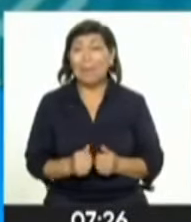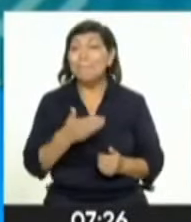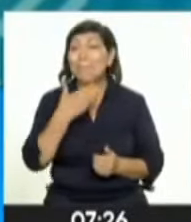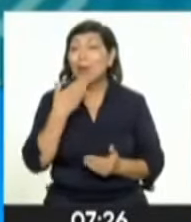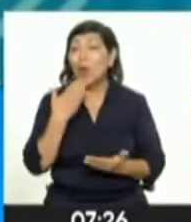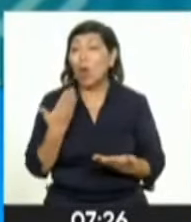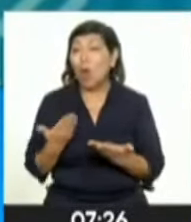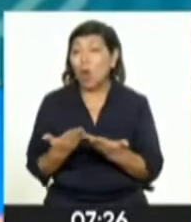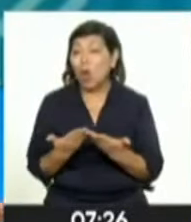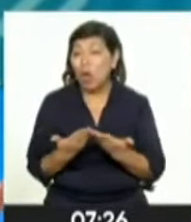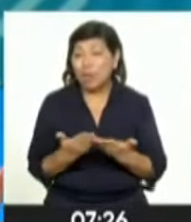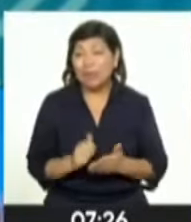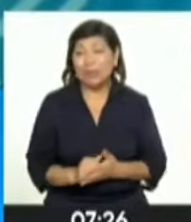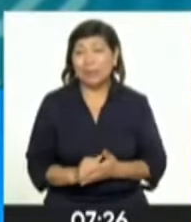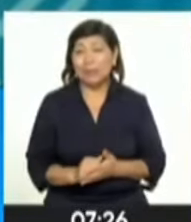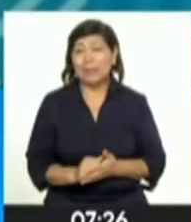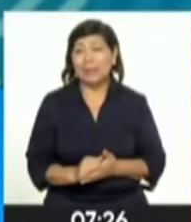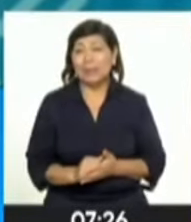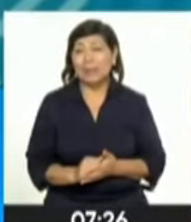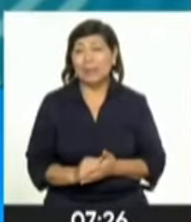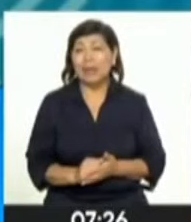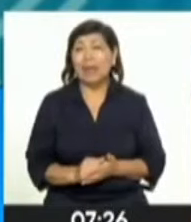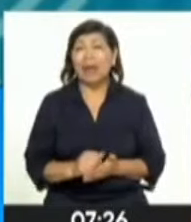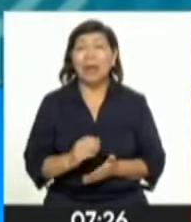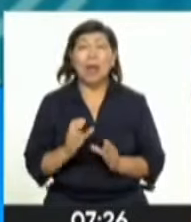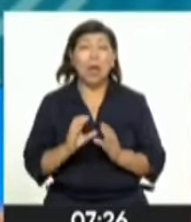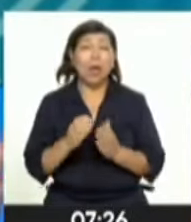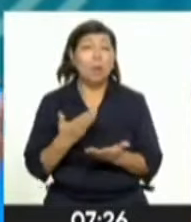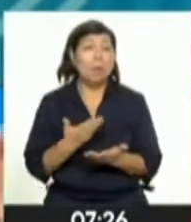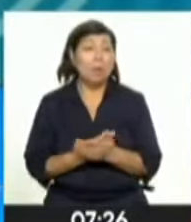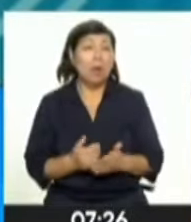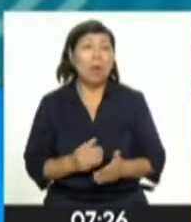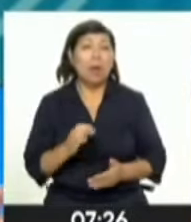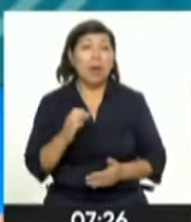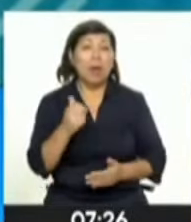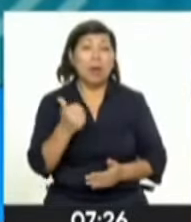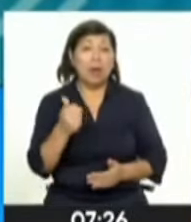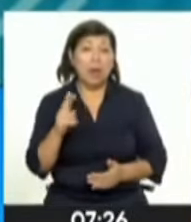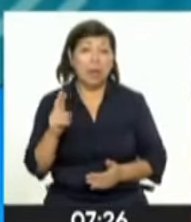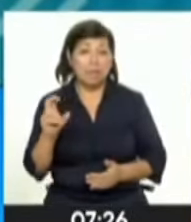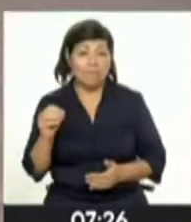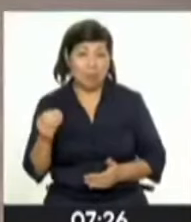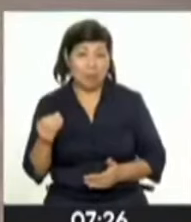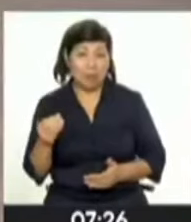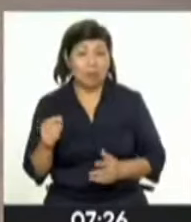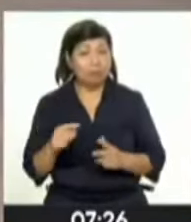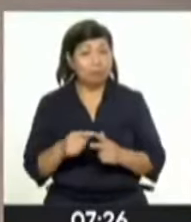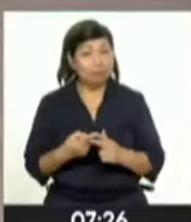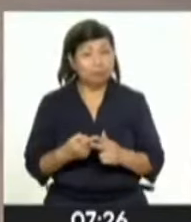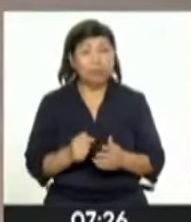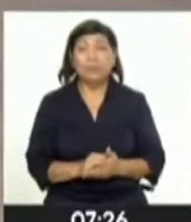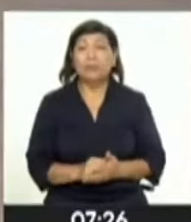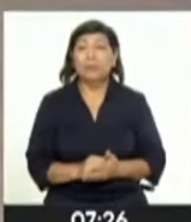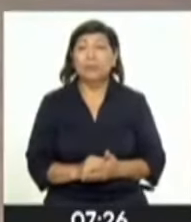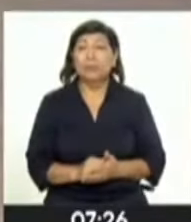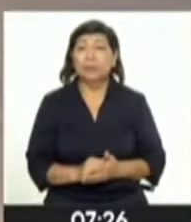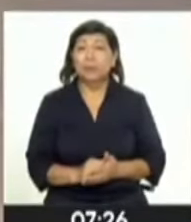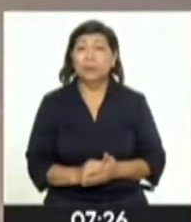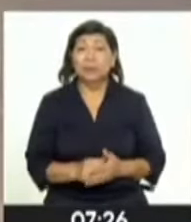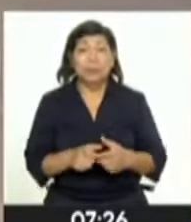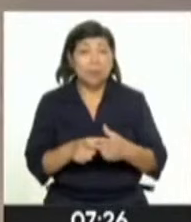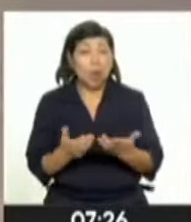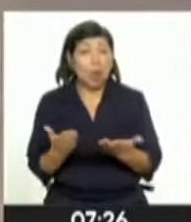calidad educativa, el congresista Cabero ha puesto sobre la mesa una iniciativa de